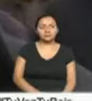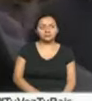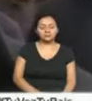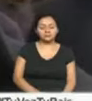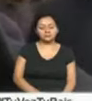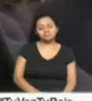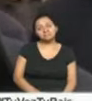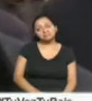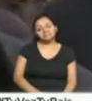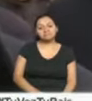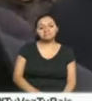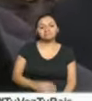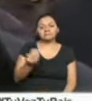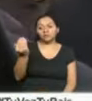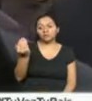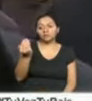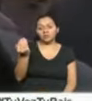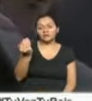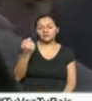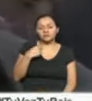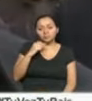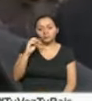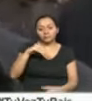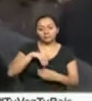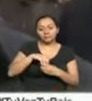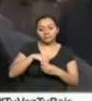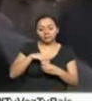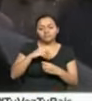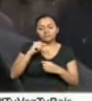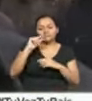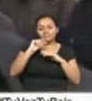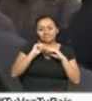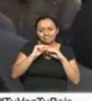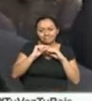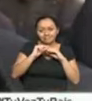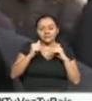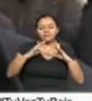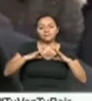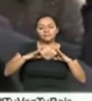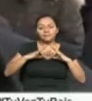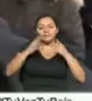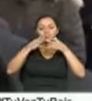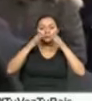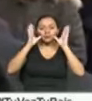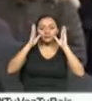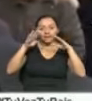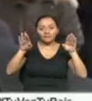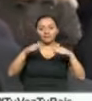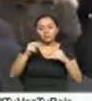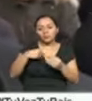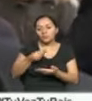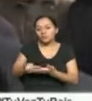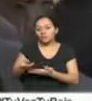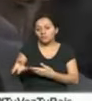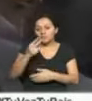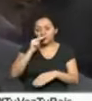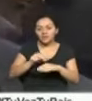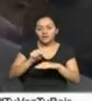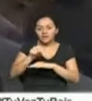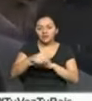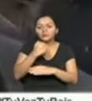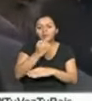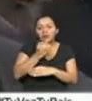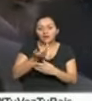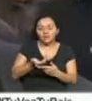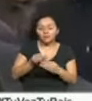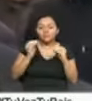Es una prima que nos ayudará a los pensionistas con los ingresos más bajos durante las vacaciones de Navidad para que podamos comprarle algo a los nietos, alegra este jubilado.